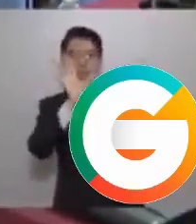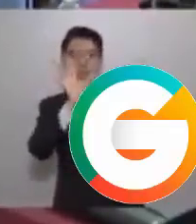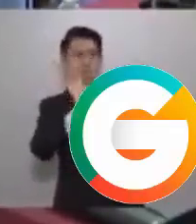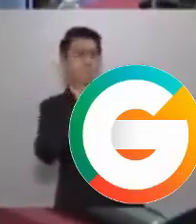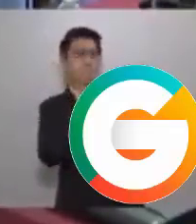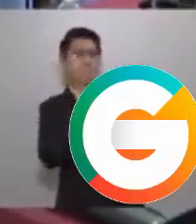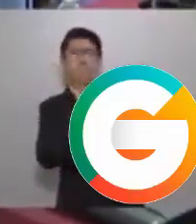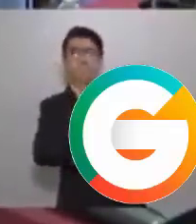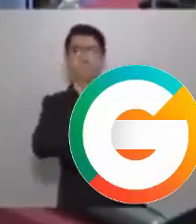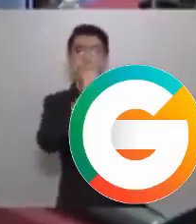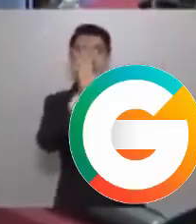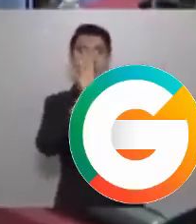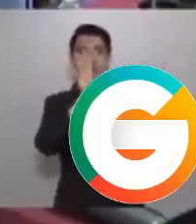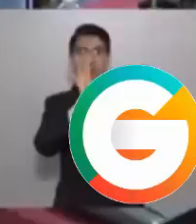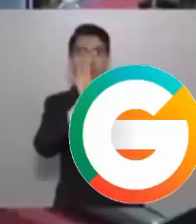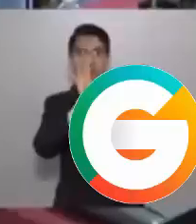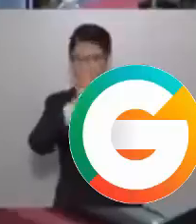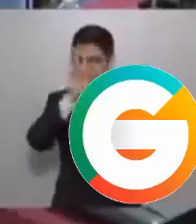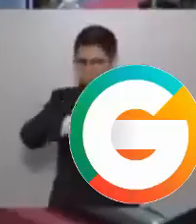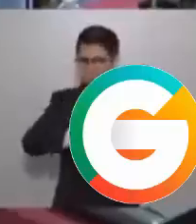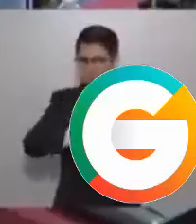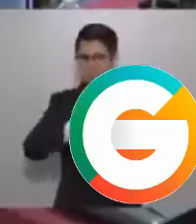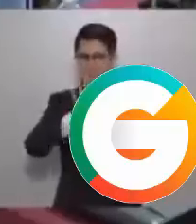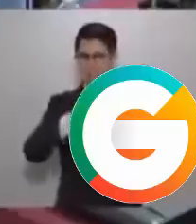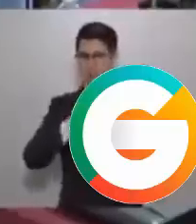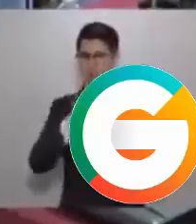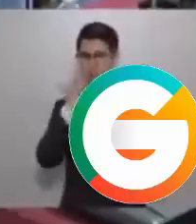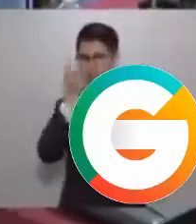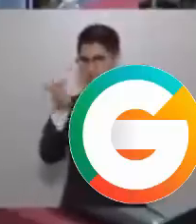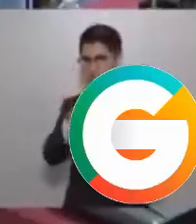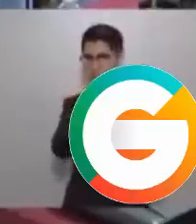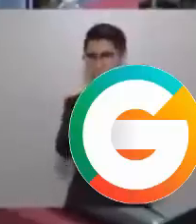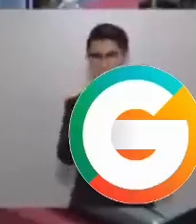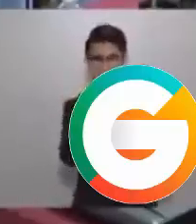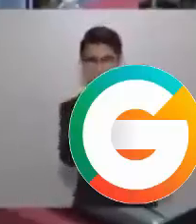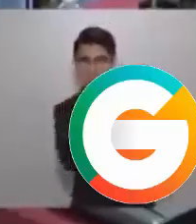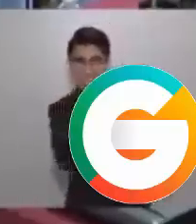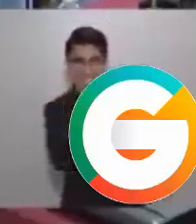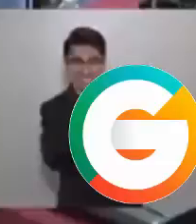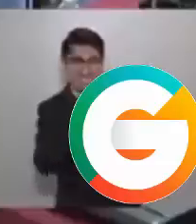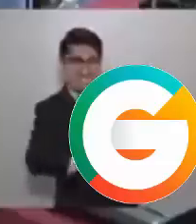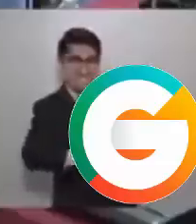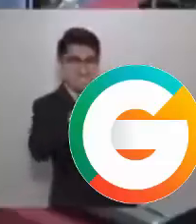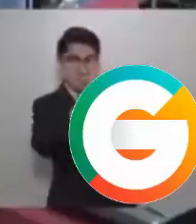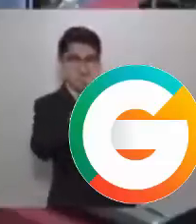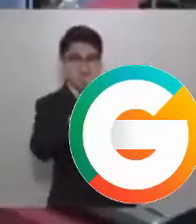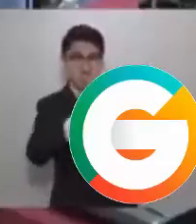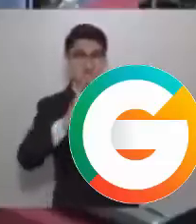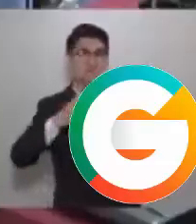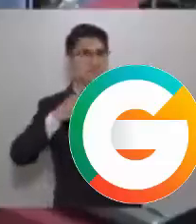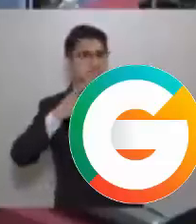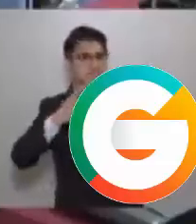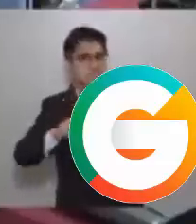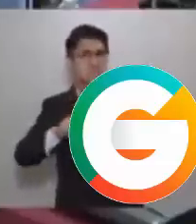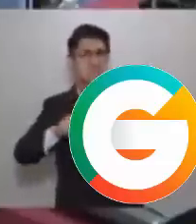disparar los homicidios en el municipio o si creen que va a continuar la tendencia a la baja como lo mostraba la gráfica hace unos